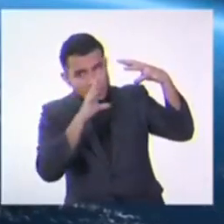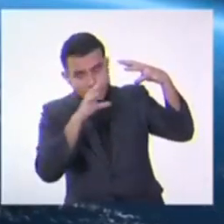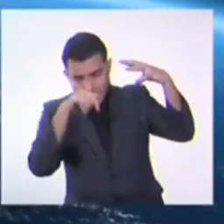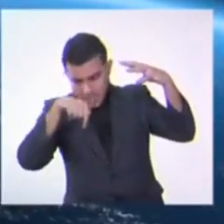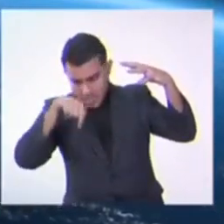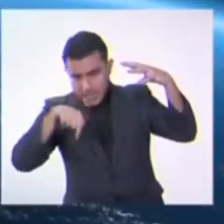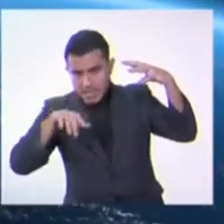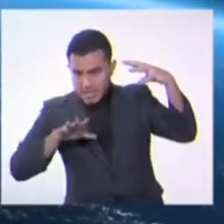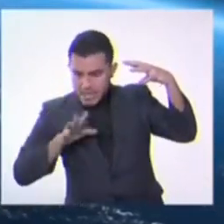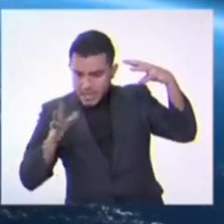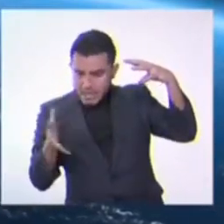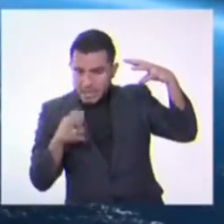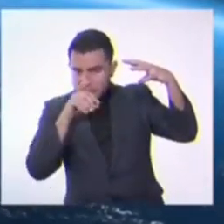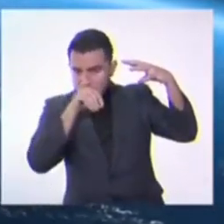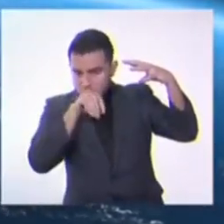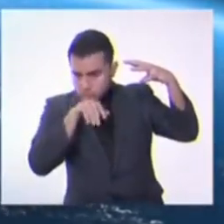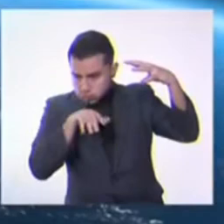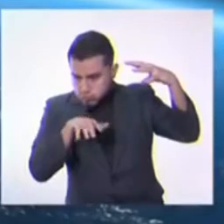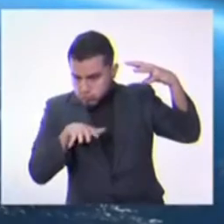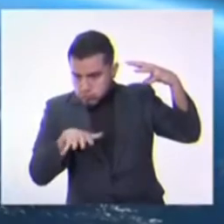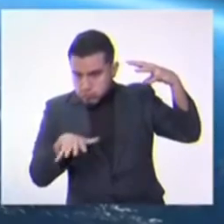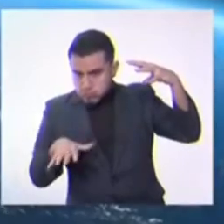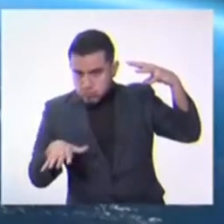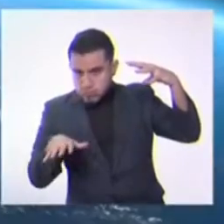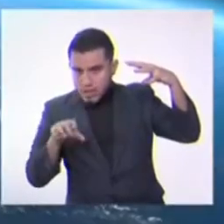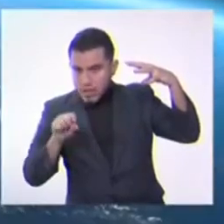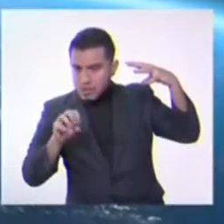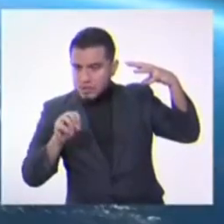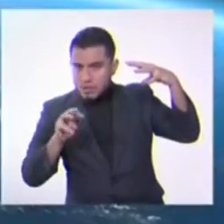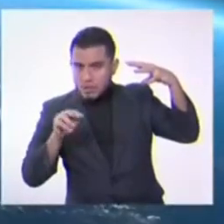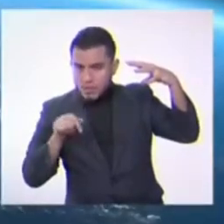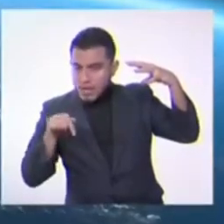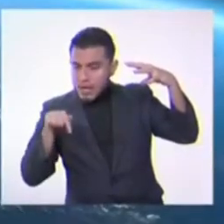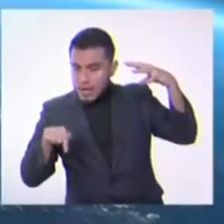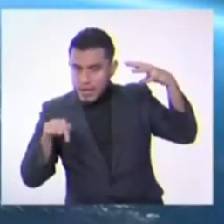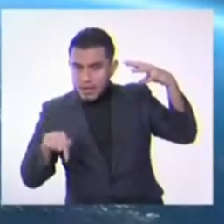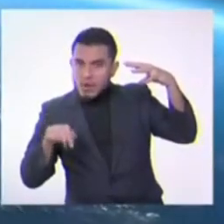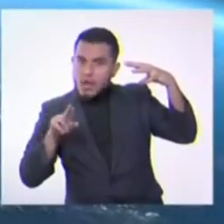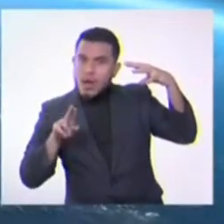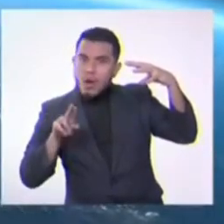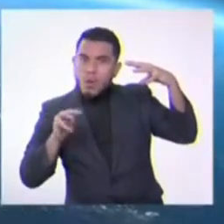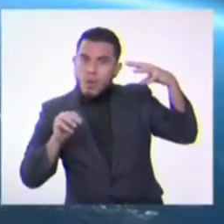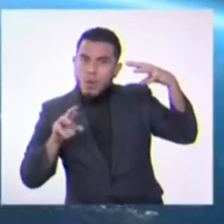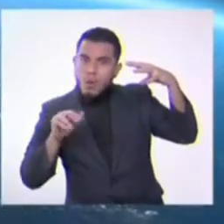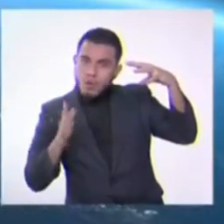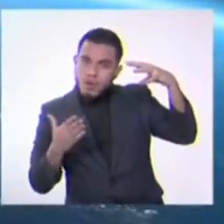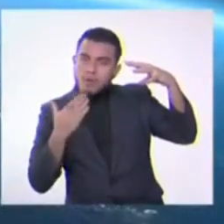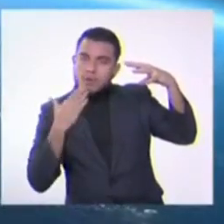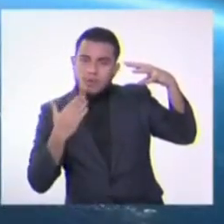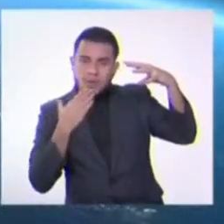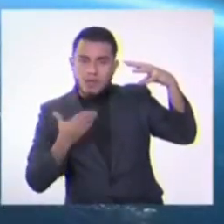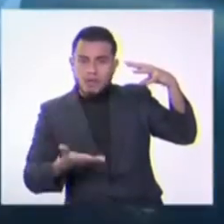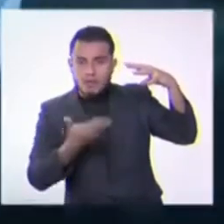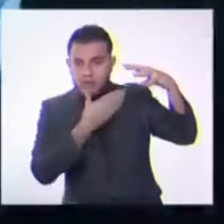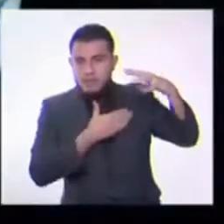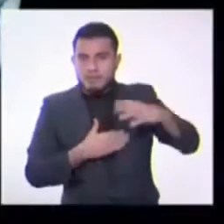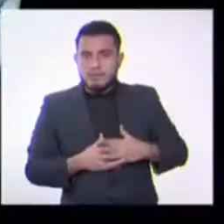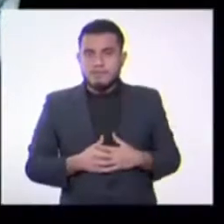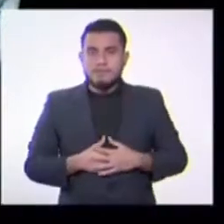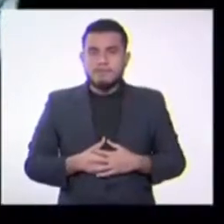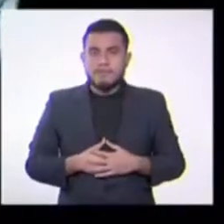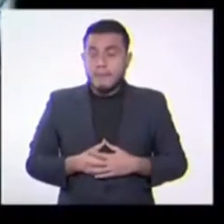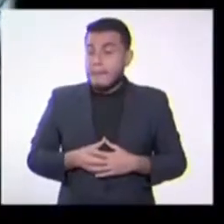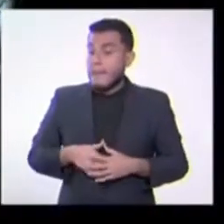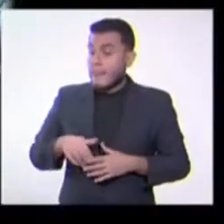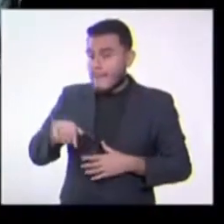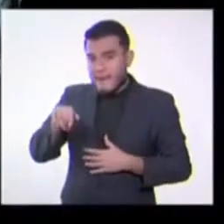Justo en las zonas donde se encuentra esa sombra o la umbra, tal y como lo habíamos visto anteriormente,